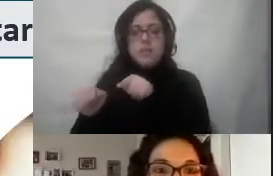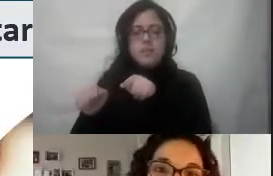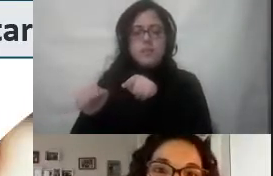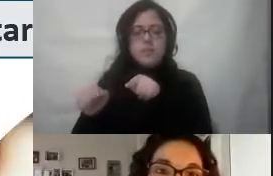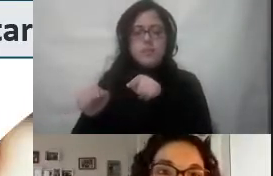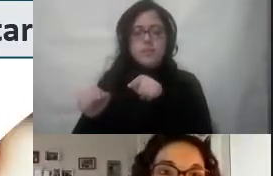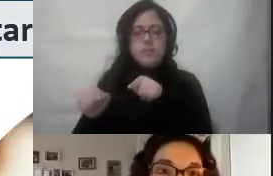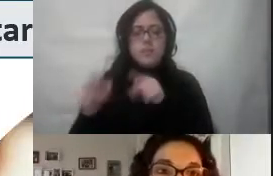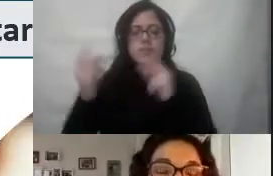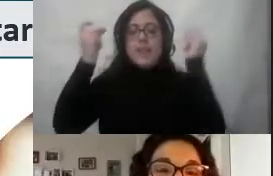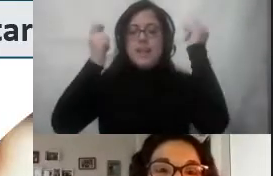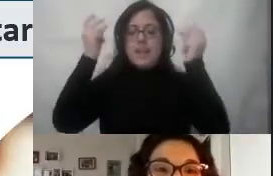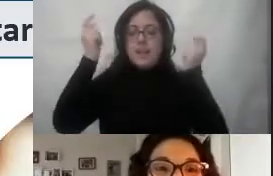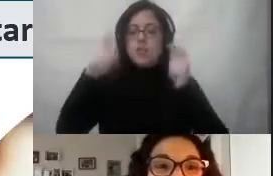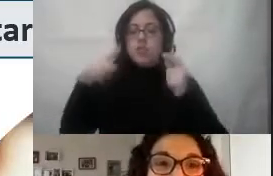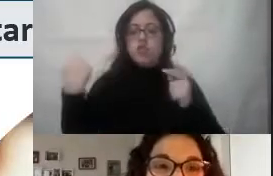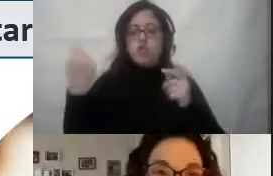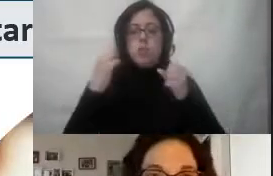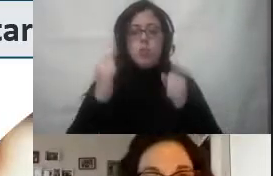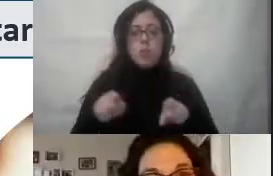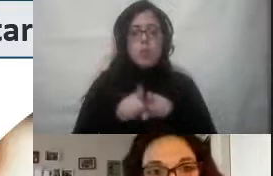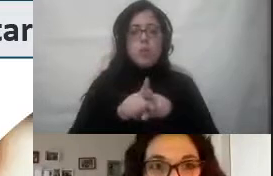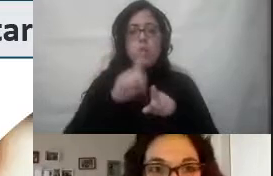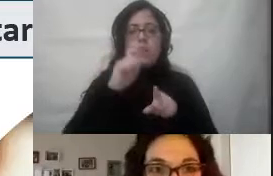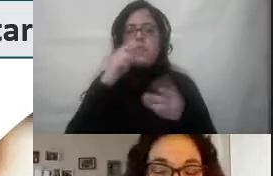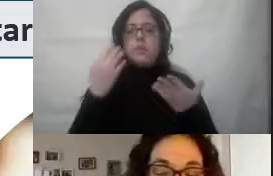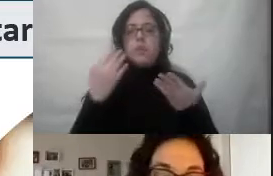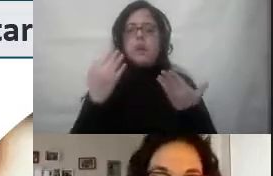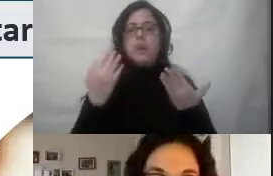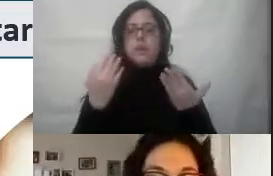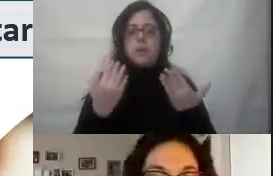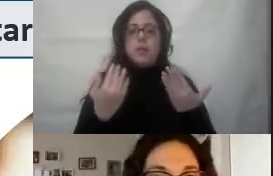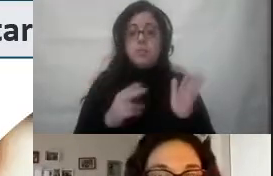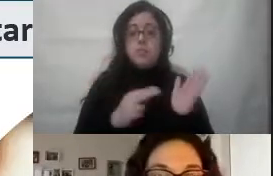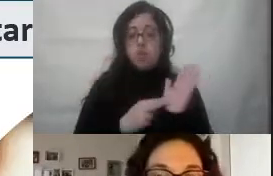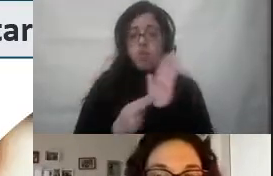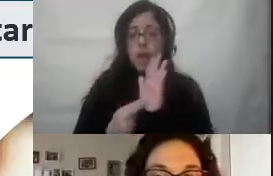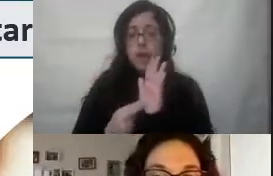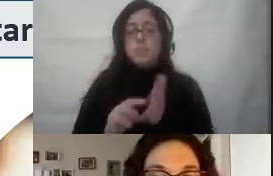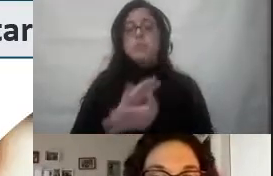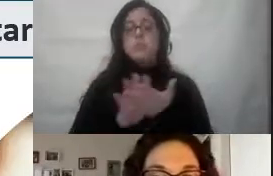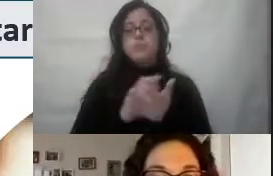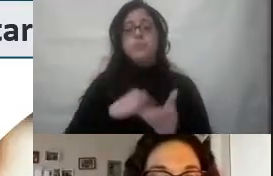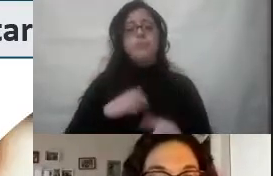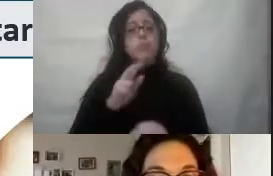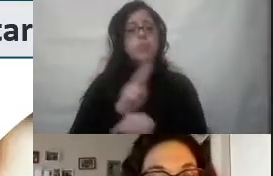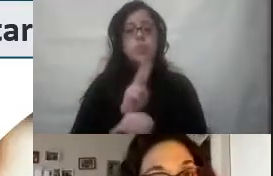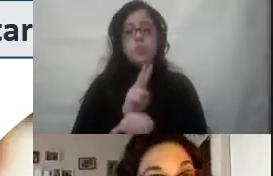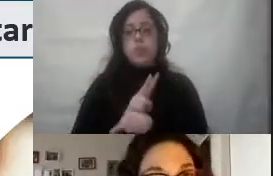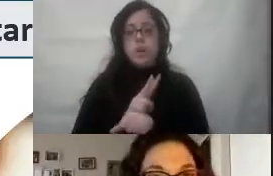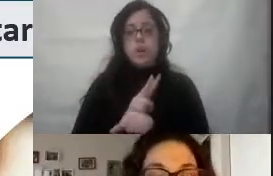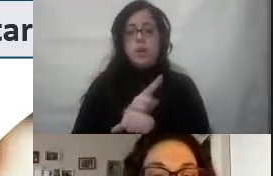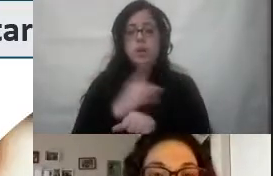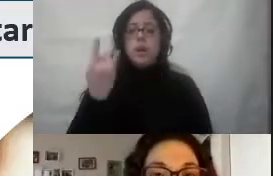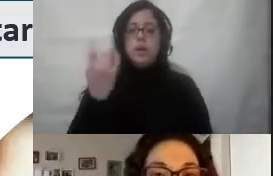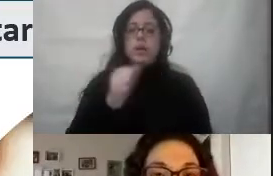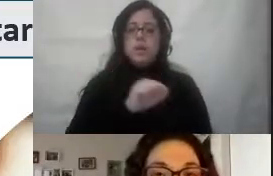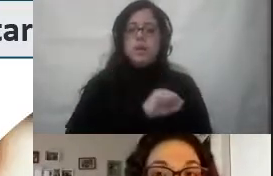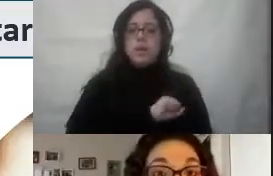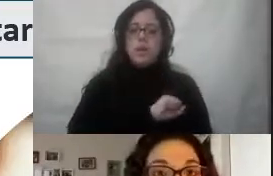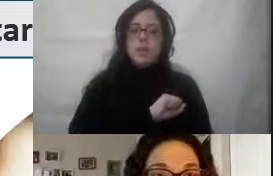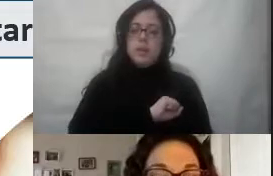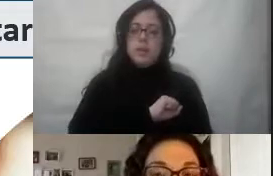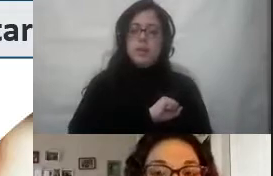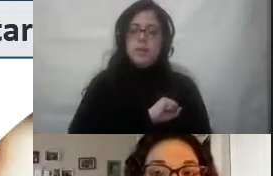la idea es que podamos levantar estos problemas sociales relevantes. Yo soy profesora de la Universidad de Santiago, del Eje de Evaluación de